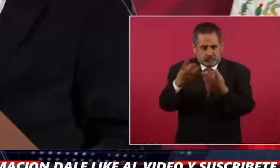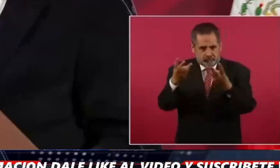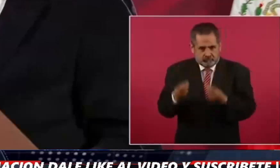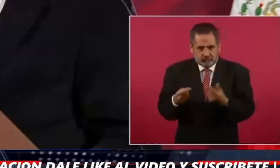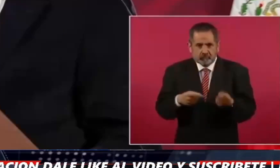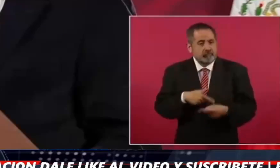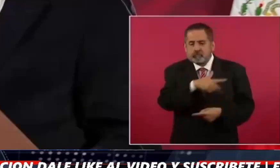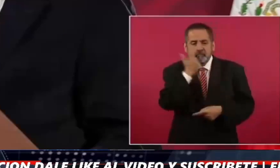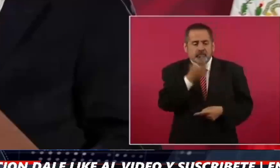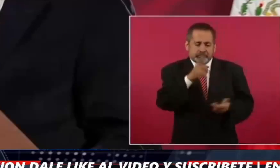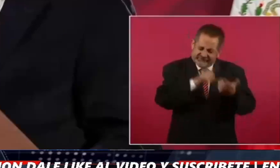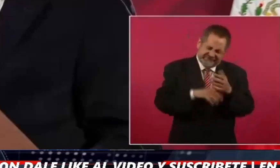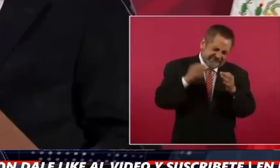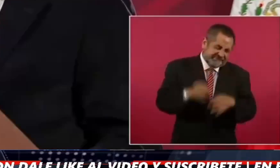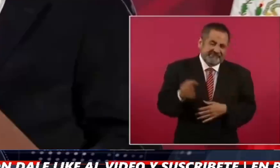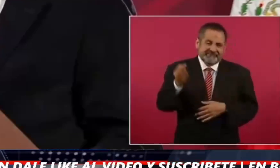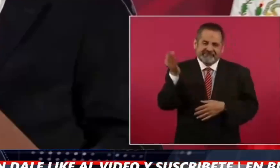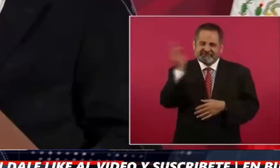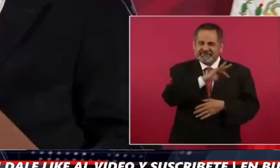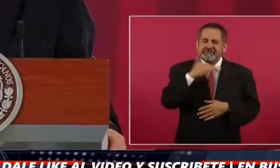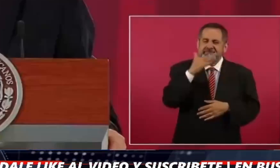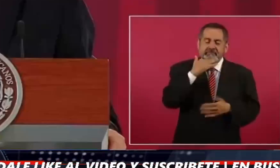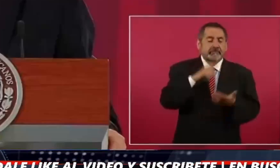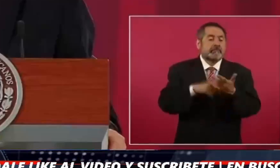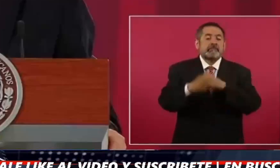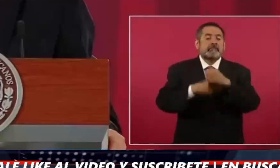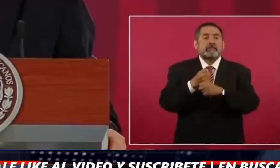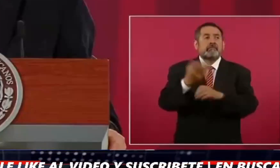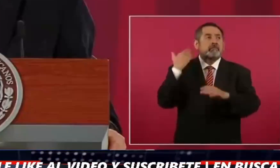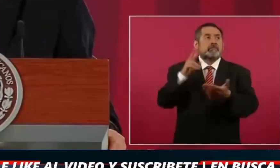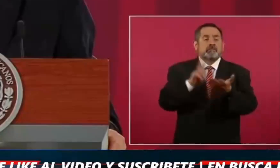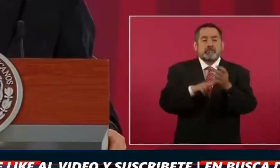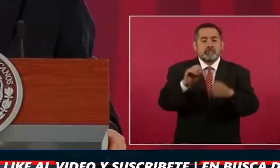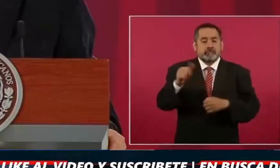fraude en el 2006.